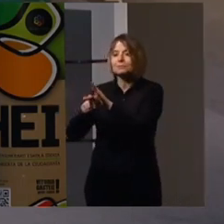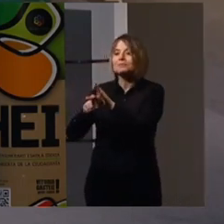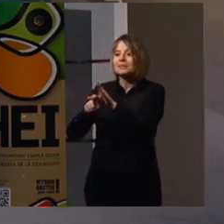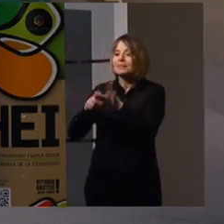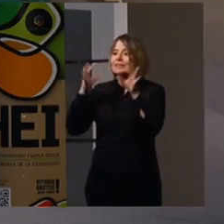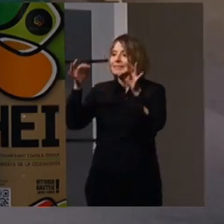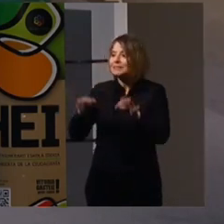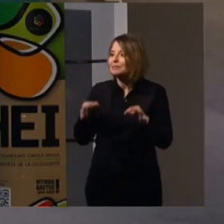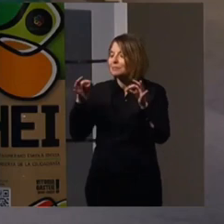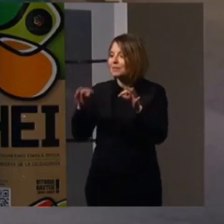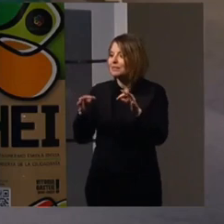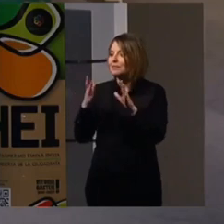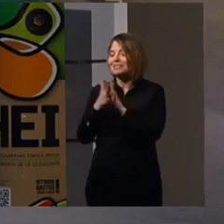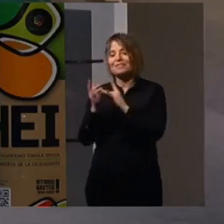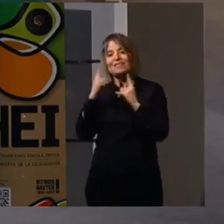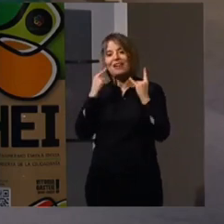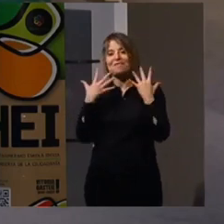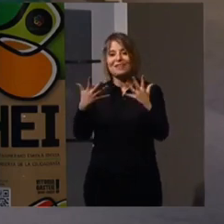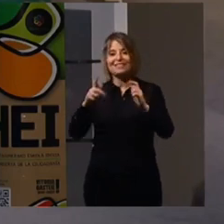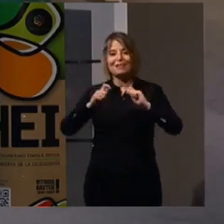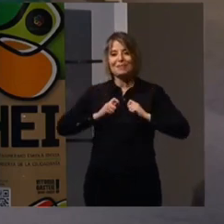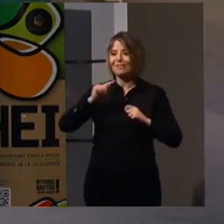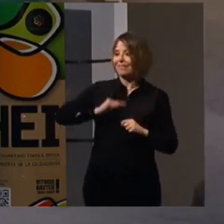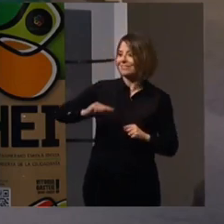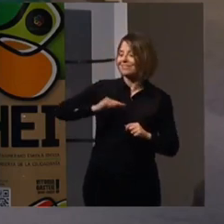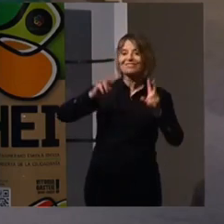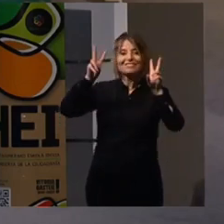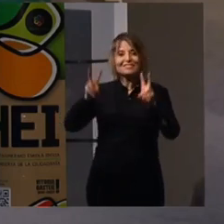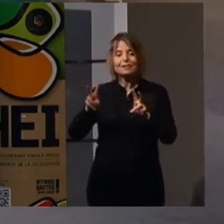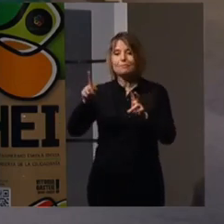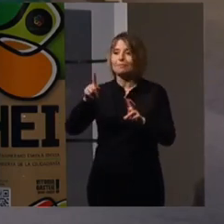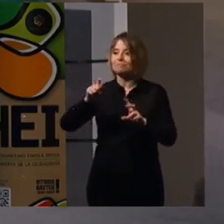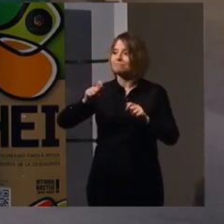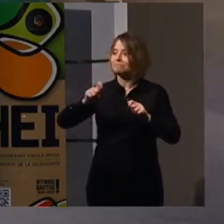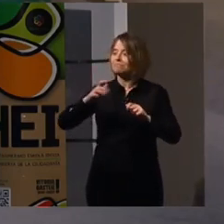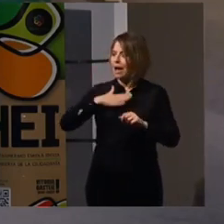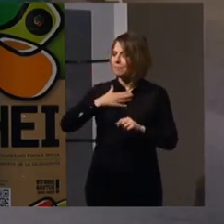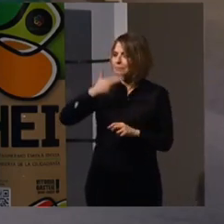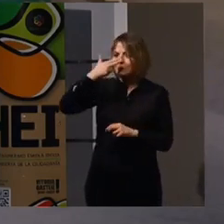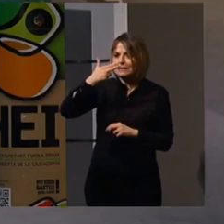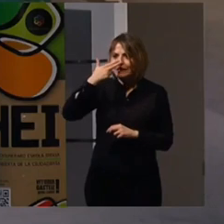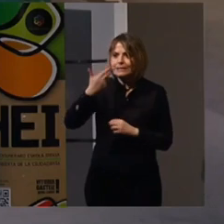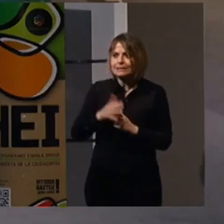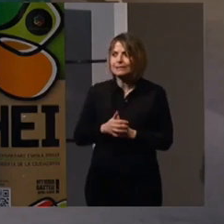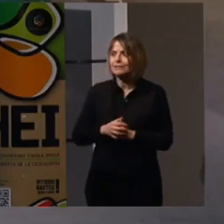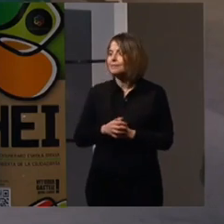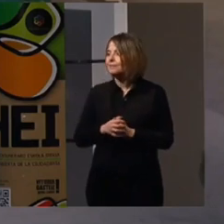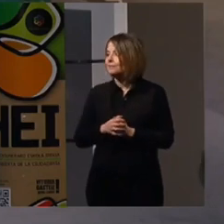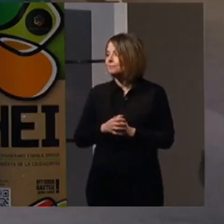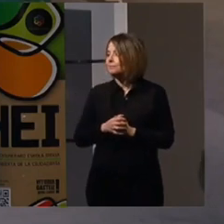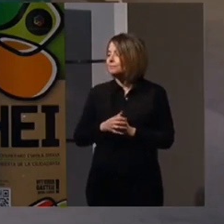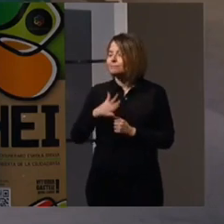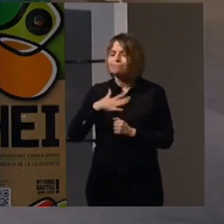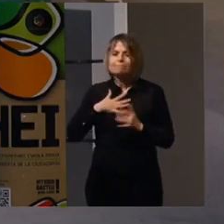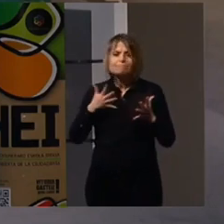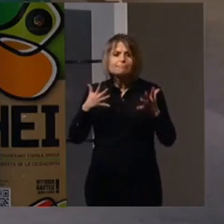pues siempre de alguna manera es una mirada fresca y una mirada nueva sobre este tema que ya os digo que a mí me interesa mucho. Y